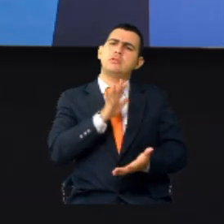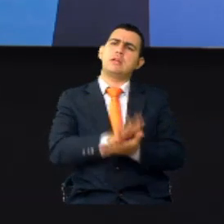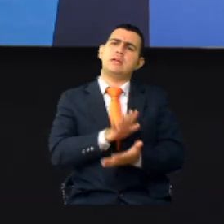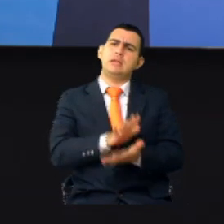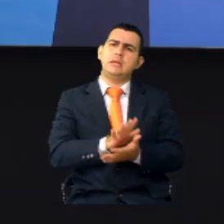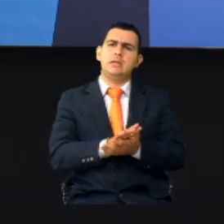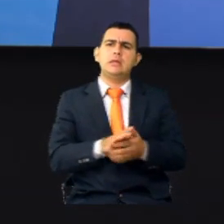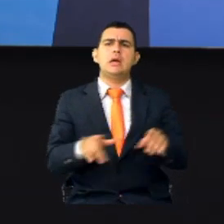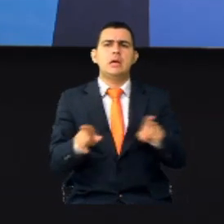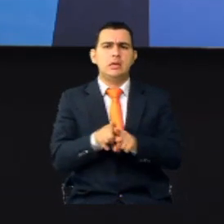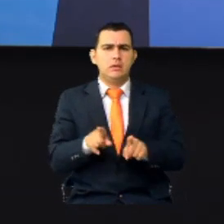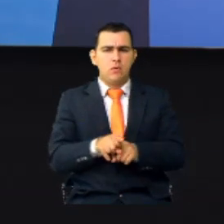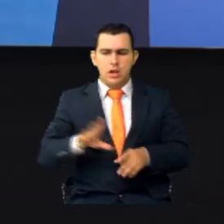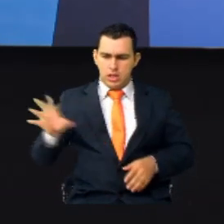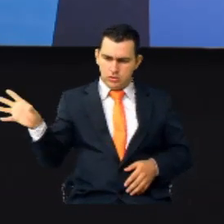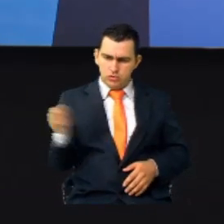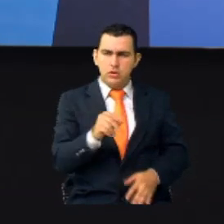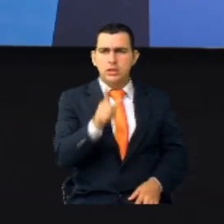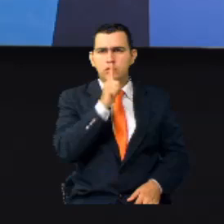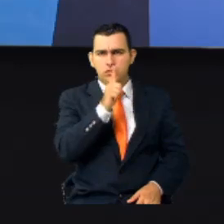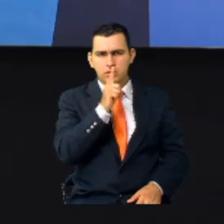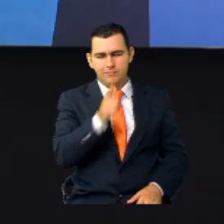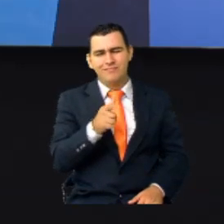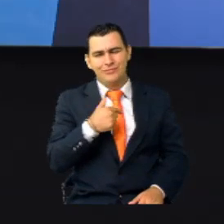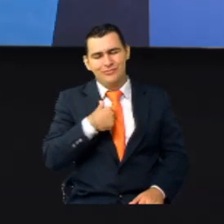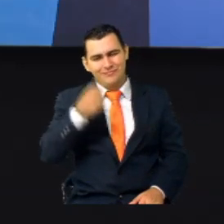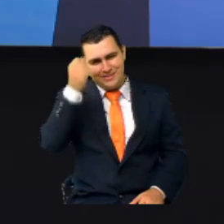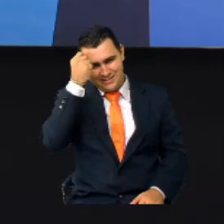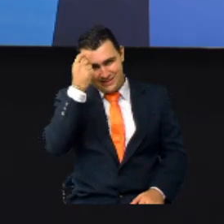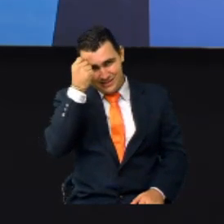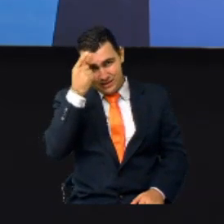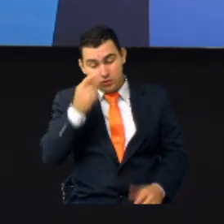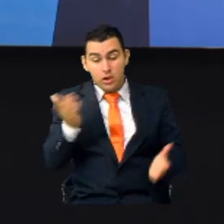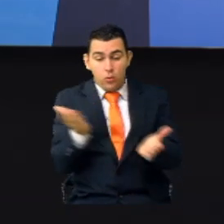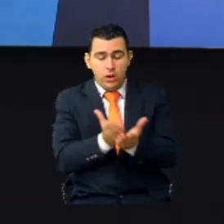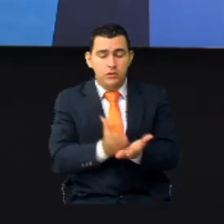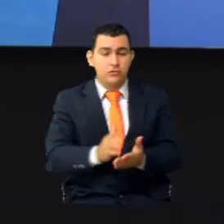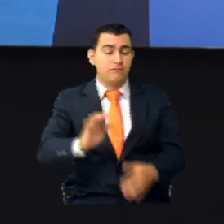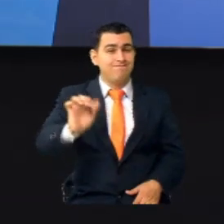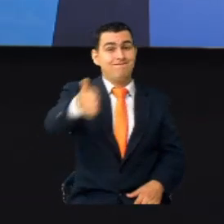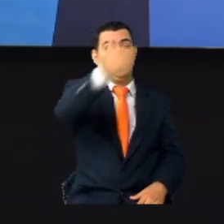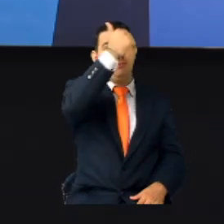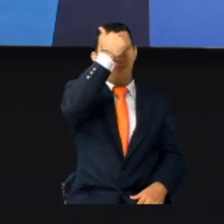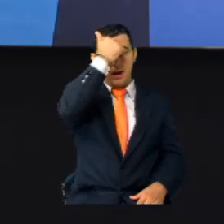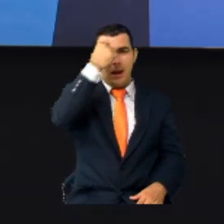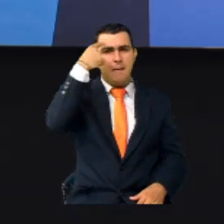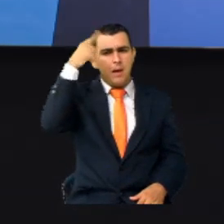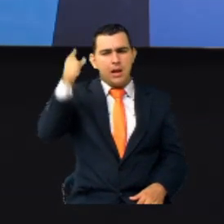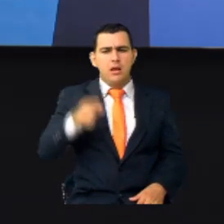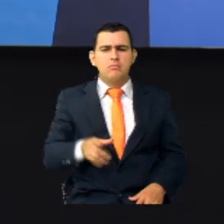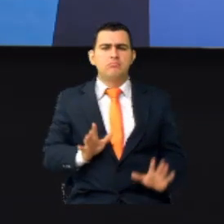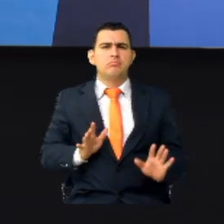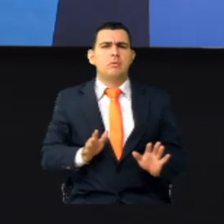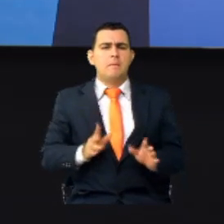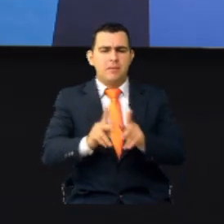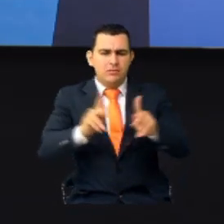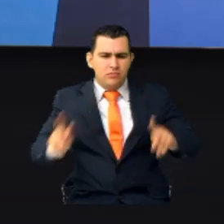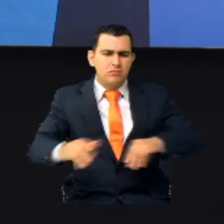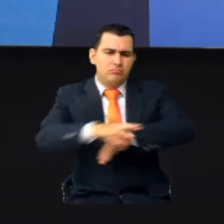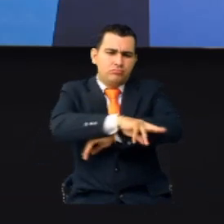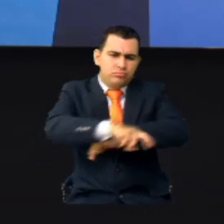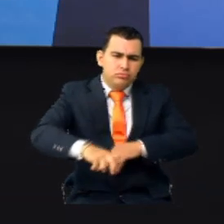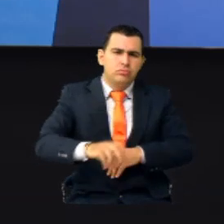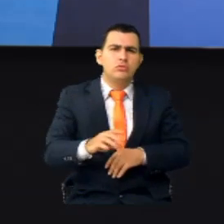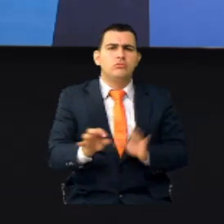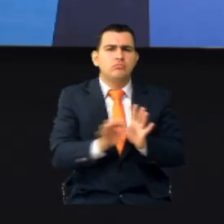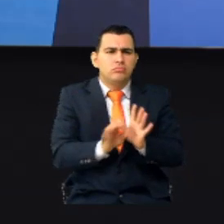así como es una prioridad para Jonathan Vázquez. Entendimos que la educación es la base de todo para luchar contra la delincuencia, contra la drogadicción, contra la violencia, contra la